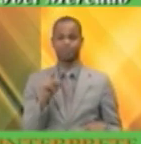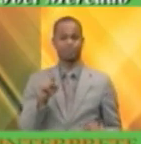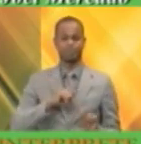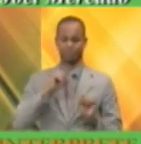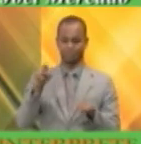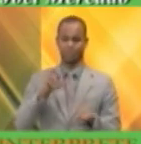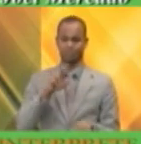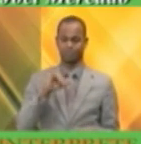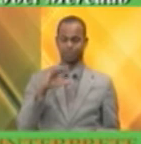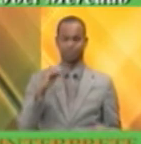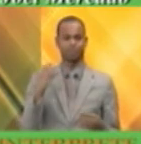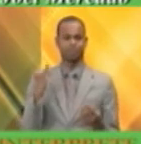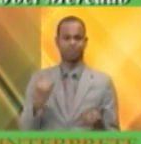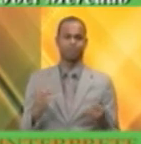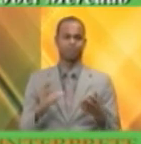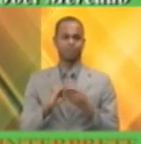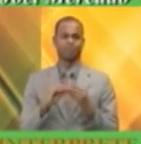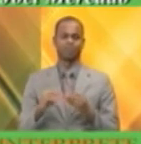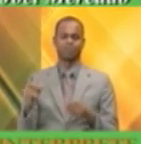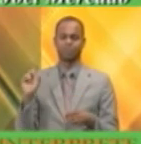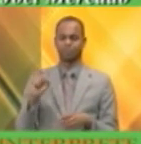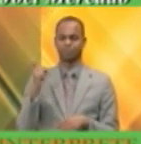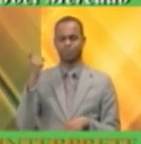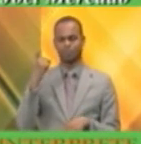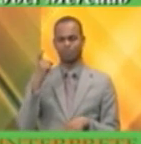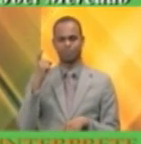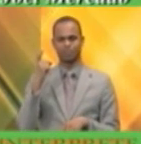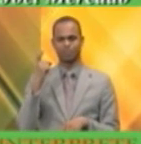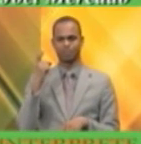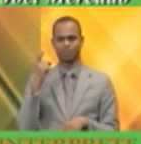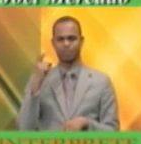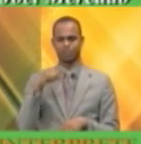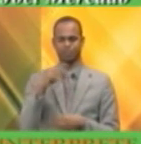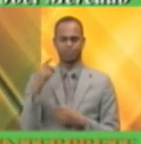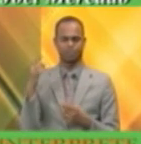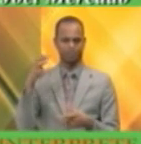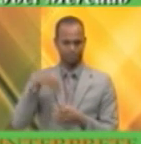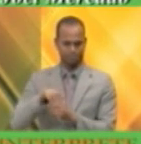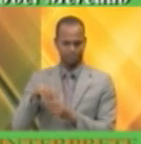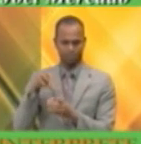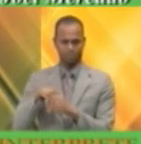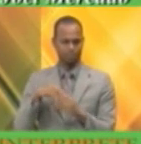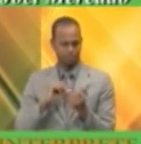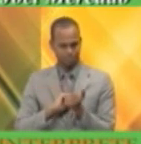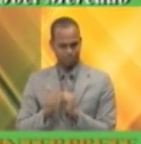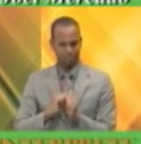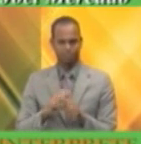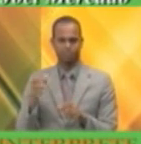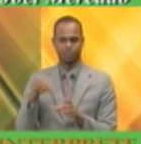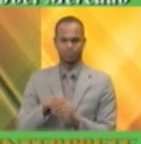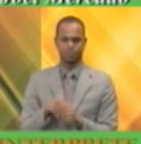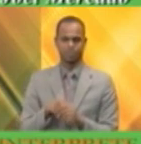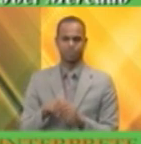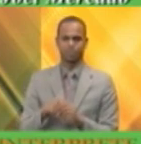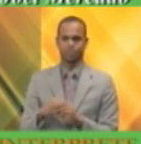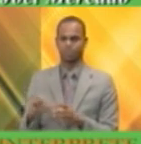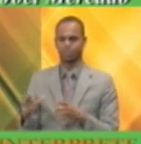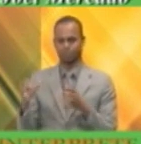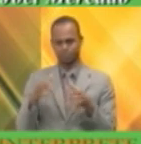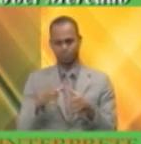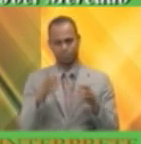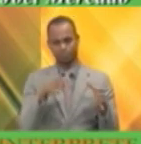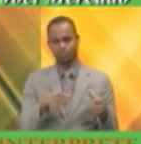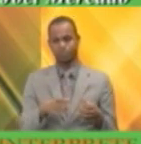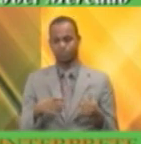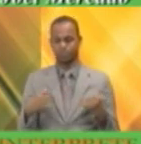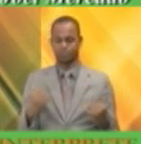digo, vuelve a No, la primera Olimpíada. Vez que participa a nivel internacional. Bueno, pero ha estado en algunas competiciones. Ha estado, pero en eventos clasificatorios.